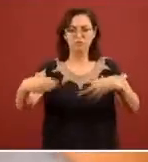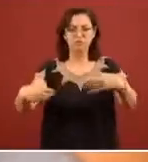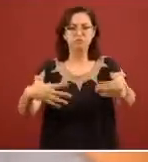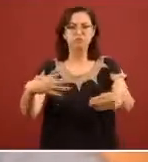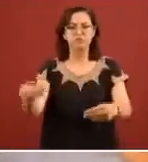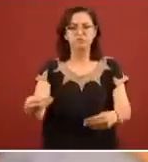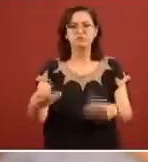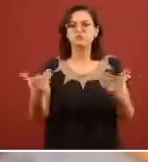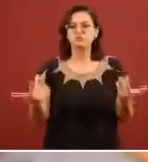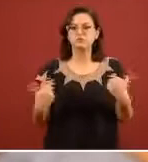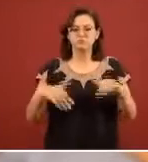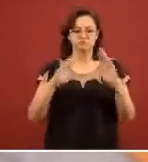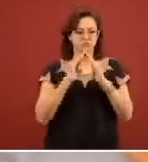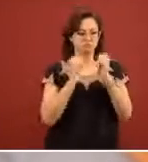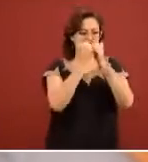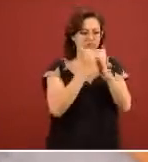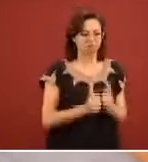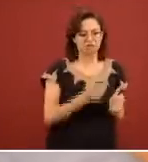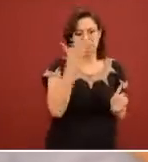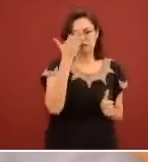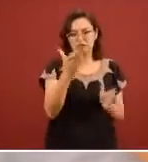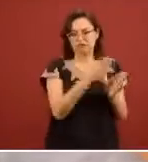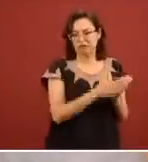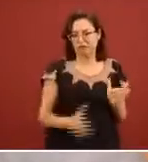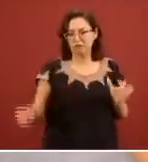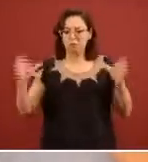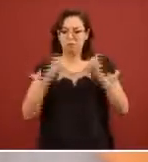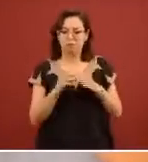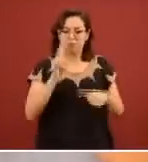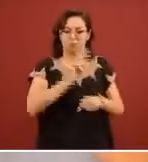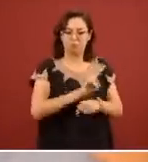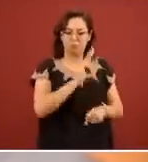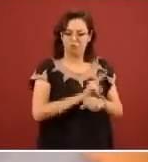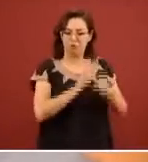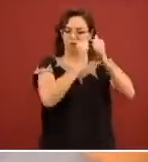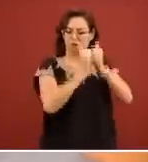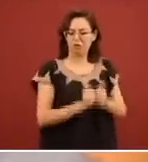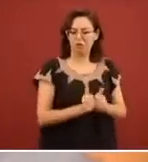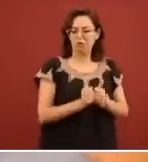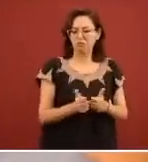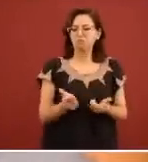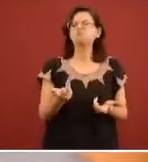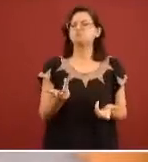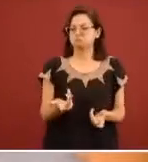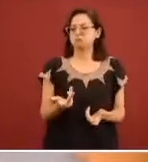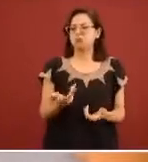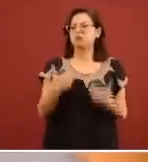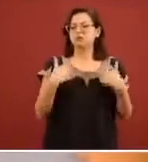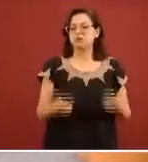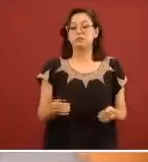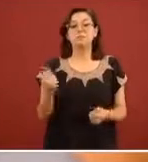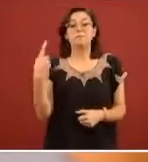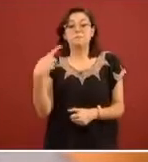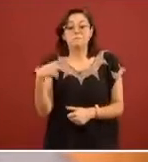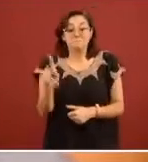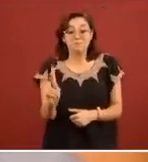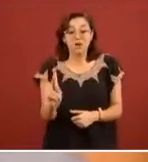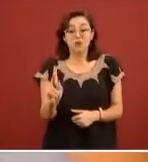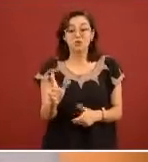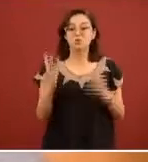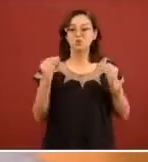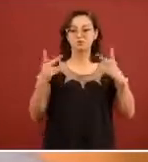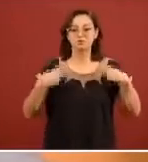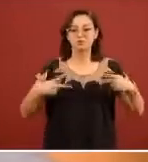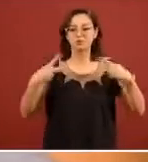qué el confinamiento, por qué la cuarentena y todo esto. Pero me gustaría saber, y creo que es una inquietud que tiene también